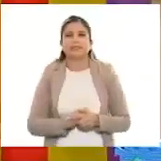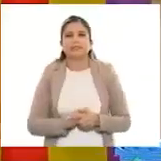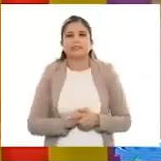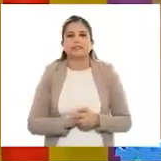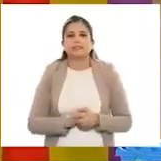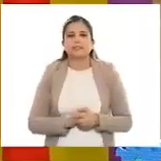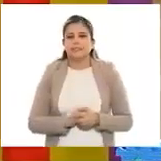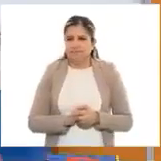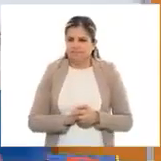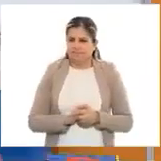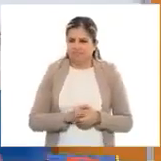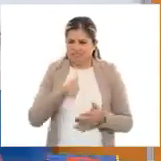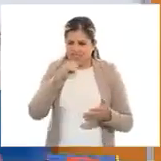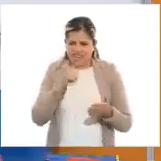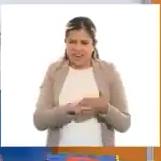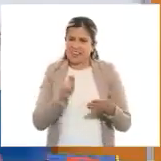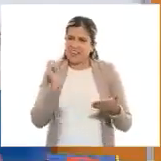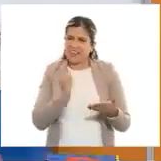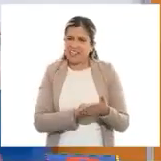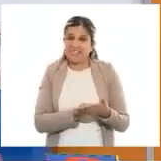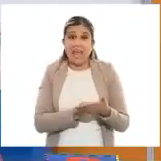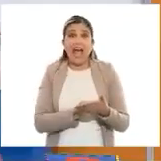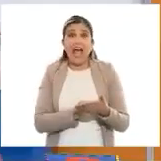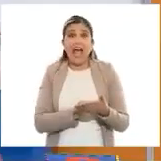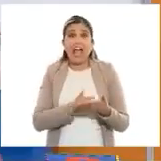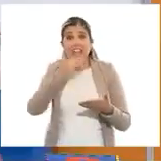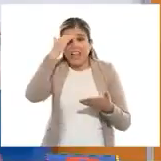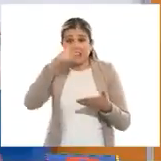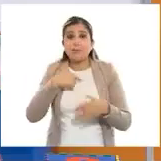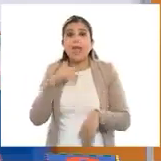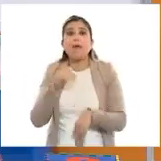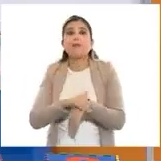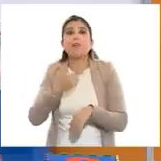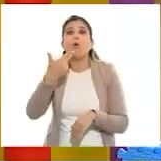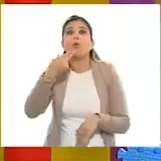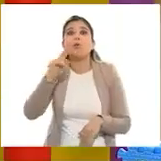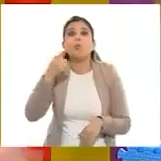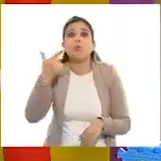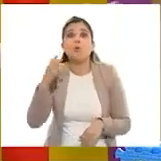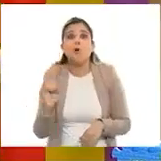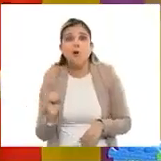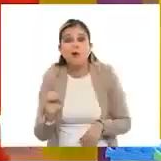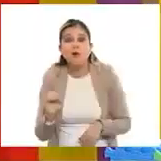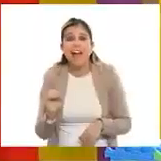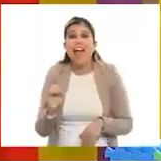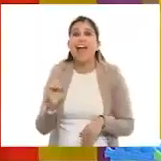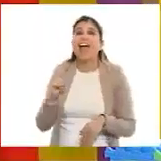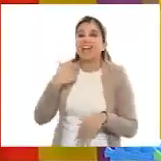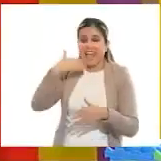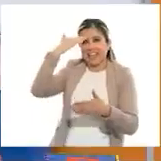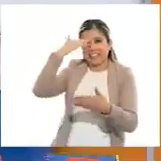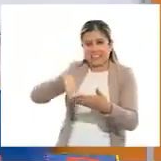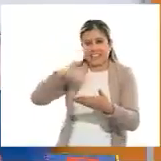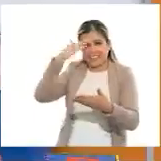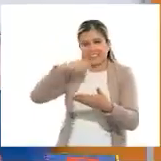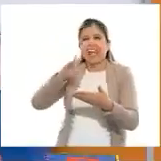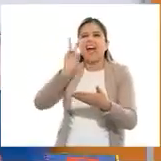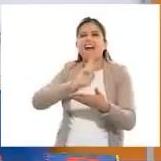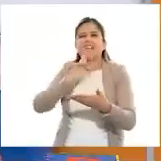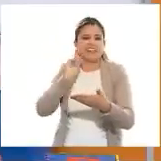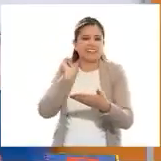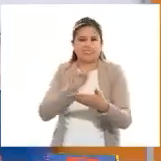¿De quién será esta carta? ¡Ah! ¡Ya sé quién es mi amigo Hugo! ¡Ay, maestra Leni! Ya sé quién es, muy bien. Vamos a ver de qué se